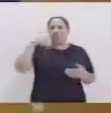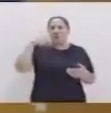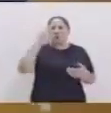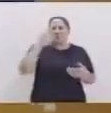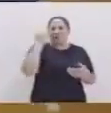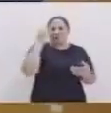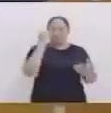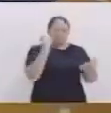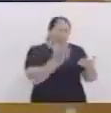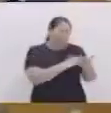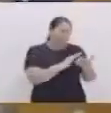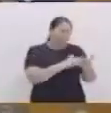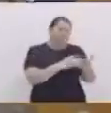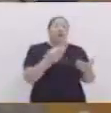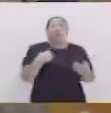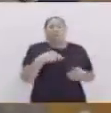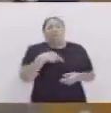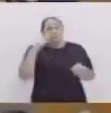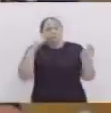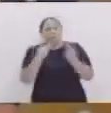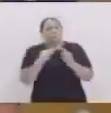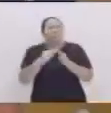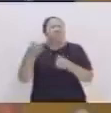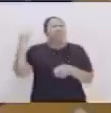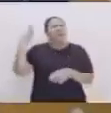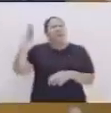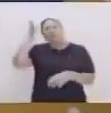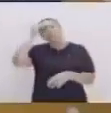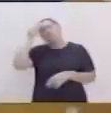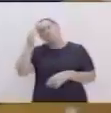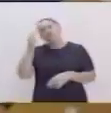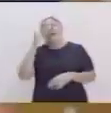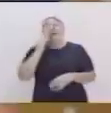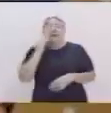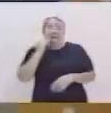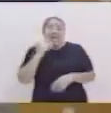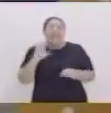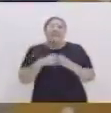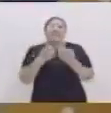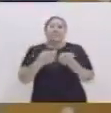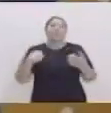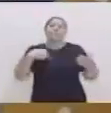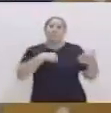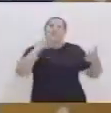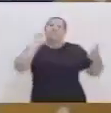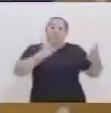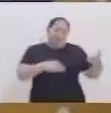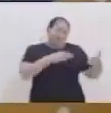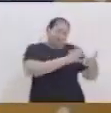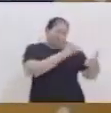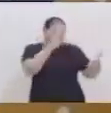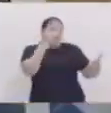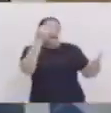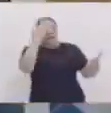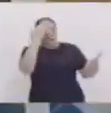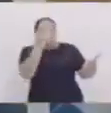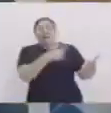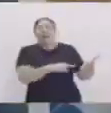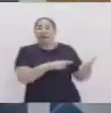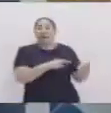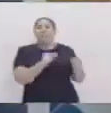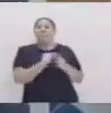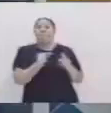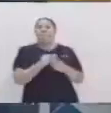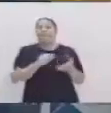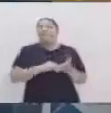nuestro conocimiento o con la experiencia, como usted dice, pues llegar a la conclusión de qué nos quiere dar a entender esa palabra en específico, ¿verdad?